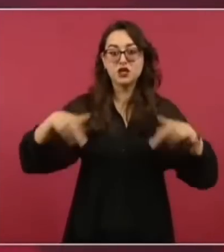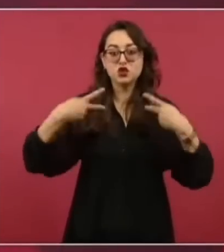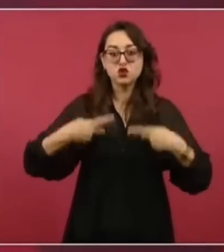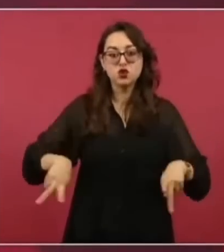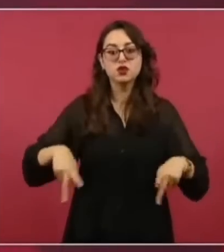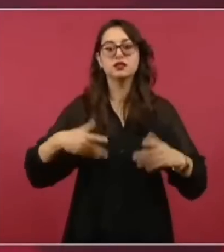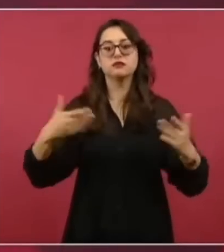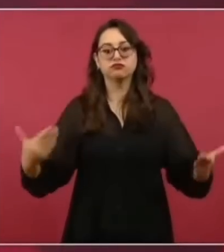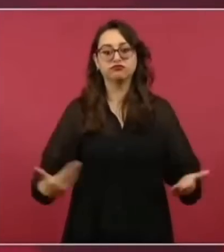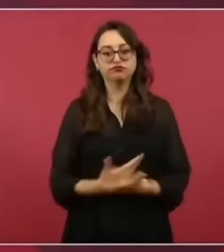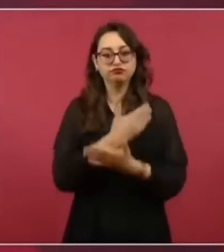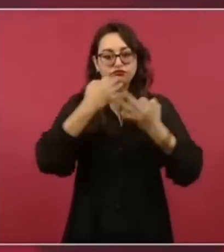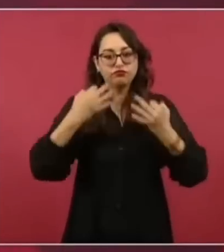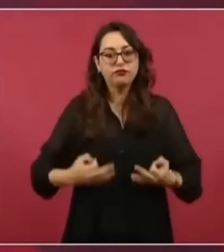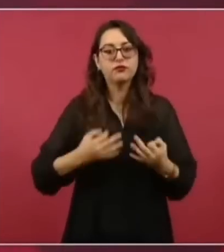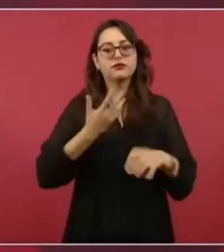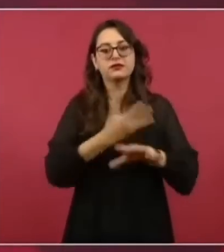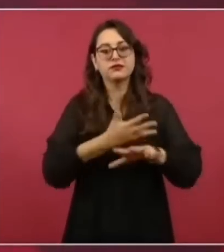migrantes,